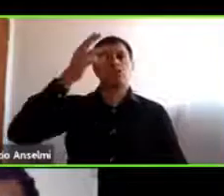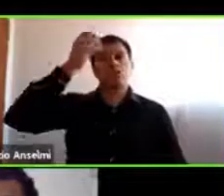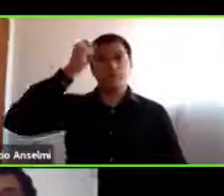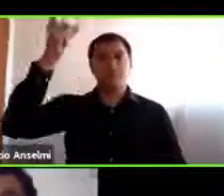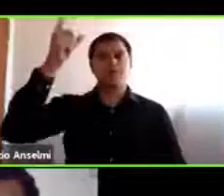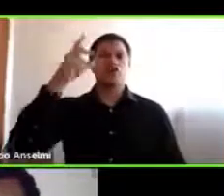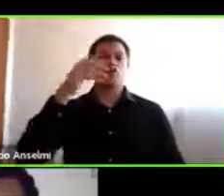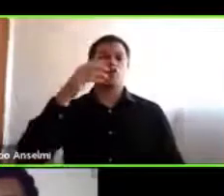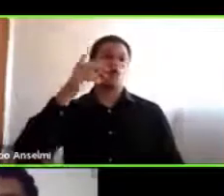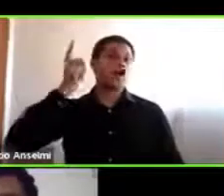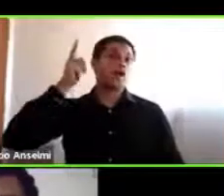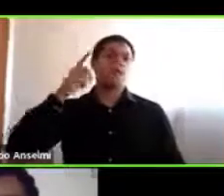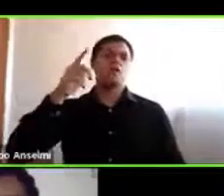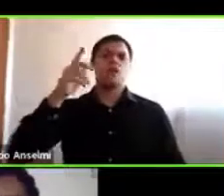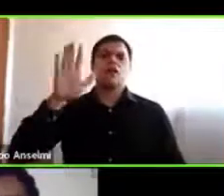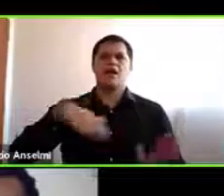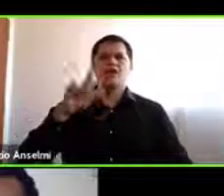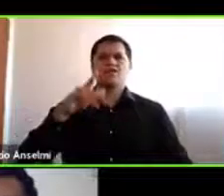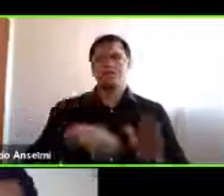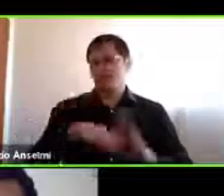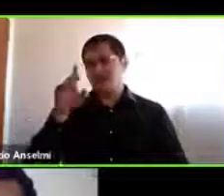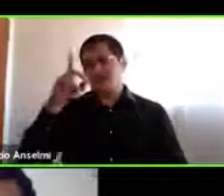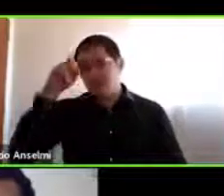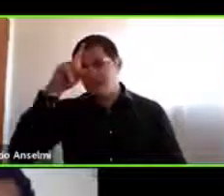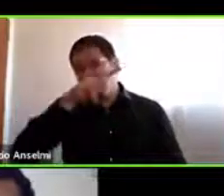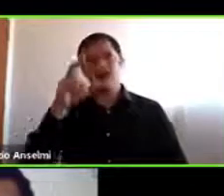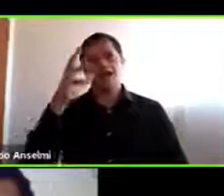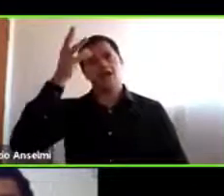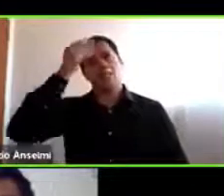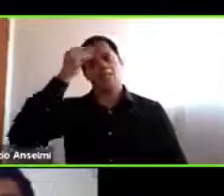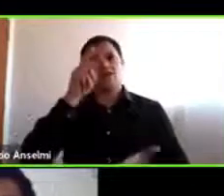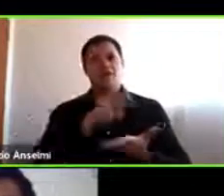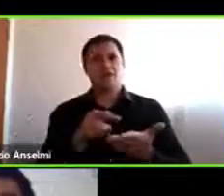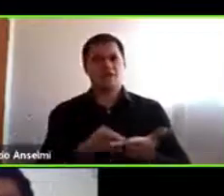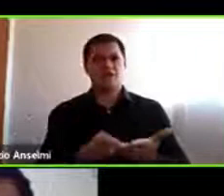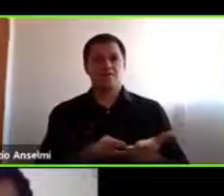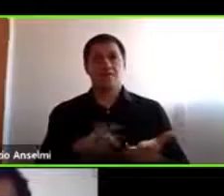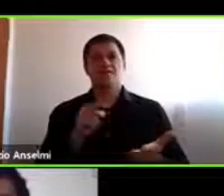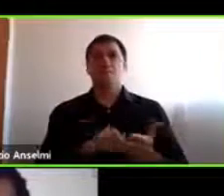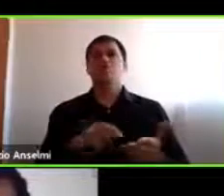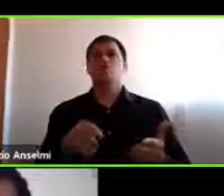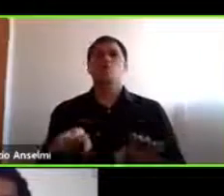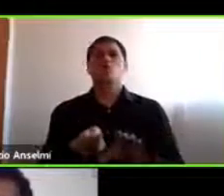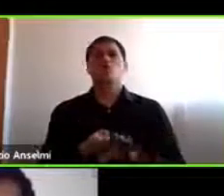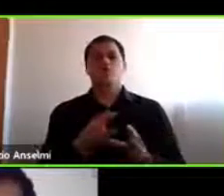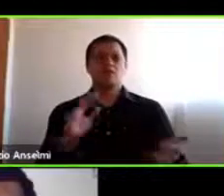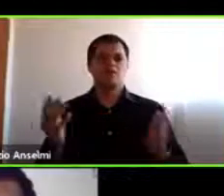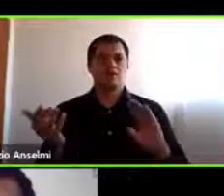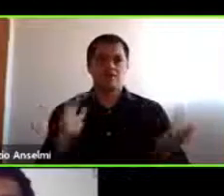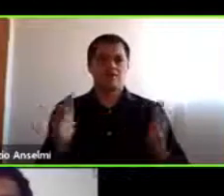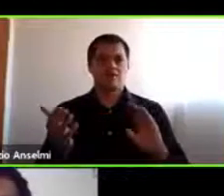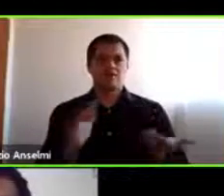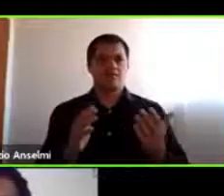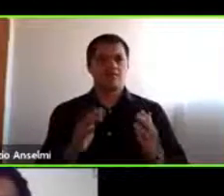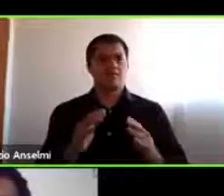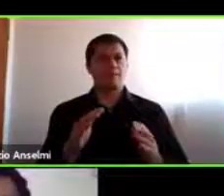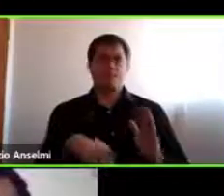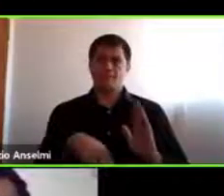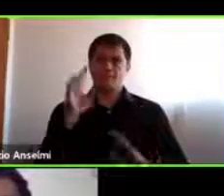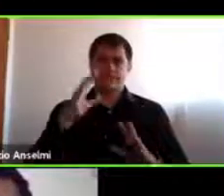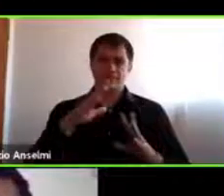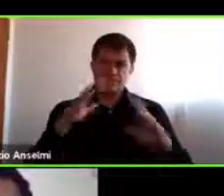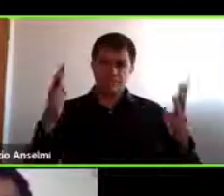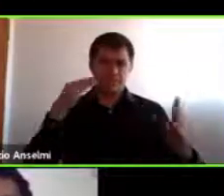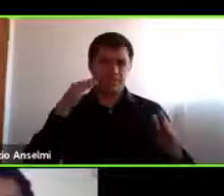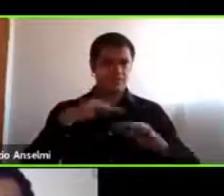realmente es más complejo aprender a leer y que también es una cantidad comparativamente más grande de niños que presentan dificultades en la lectura